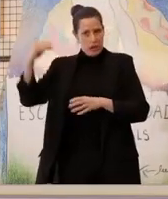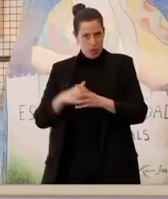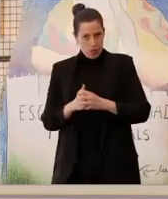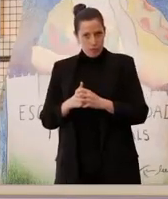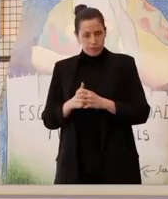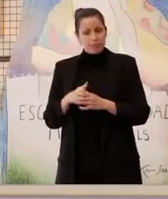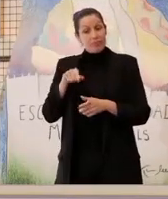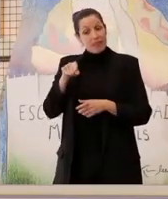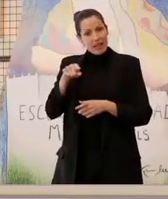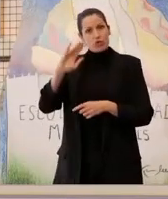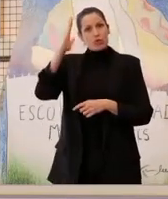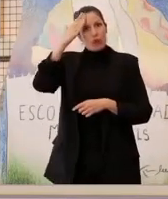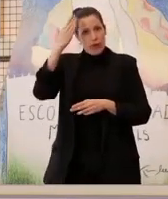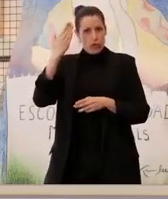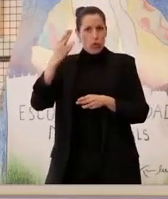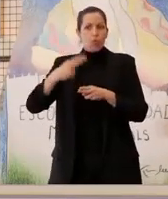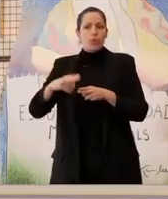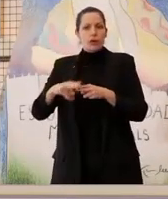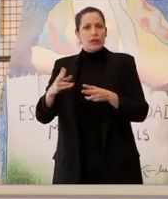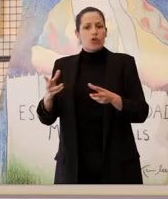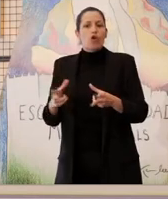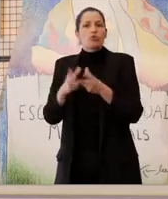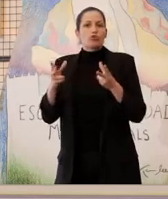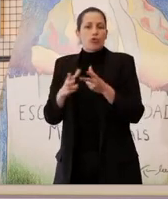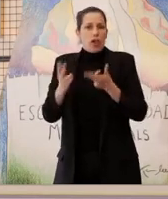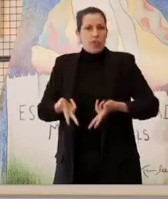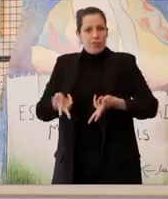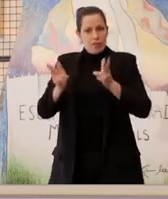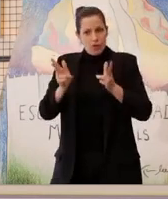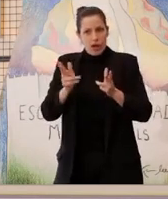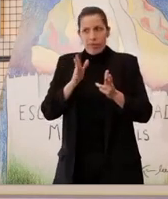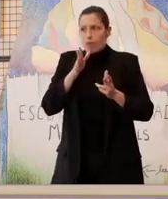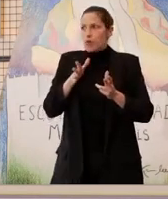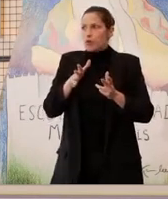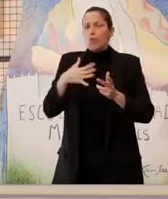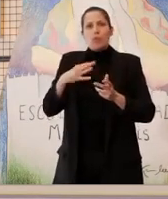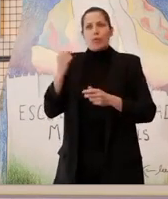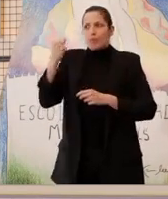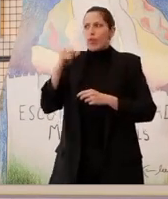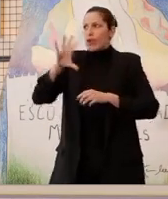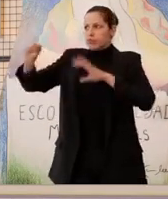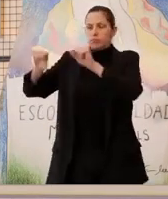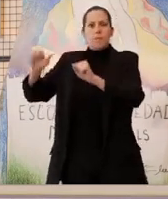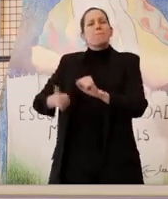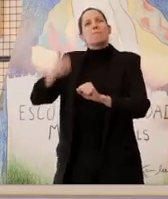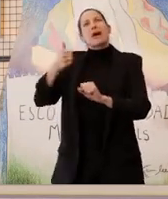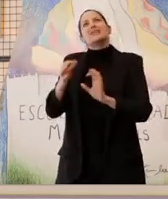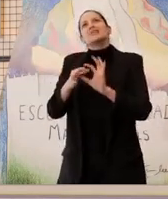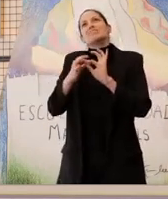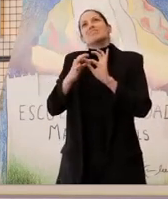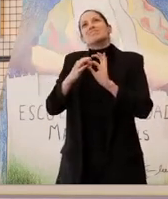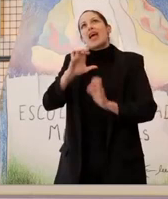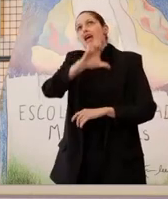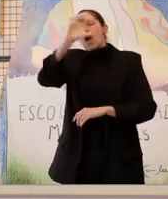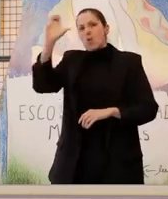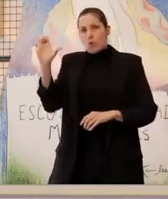la socialdemocracia con el cual ha llegado al poder en muchos en muchas partes del mundo pero fundamentalmente en Europa y sobre